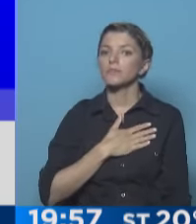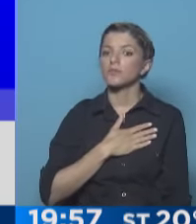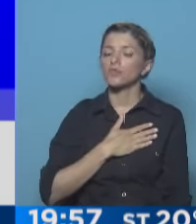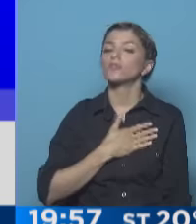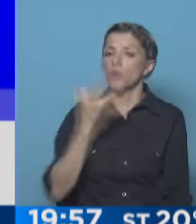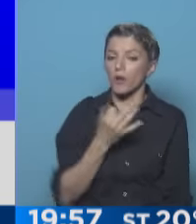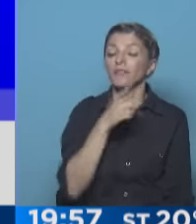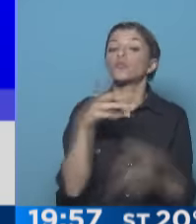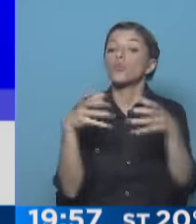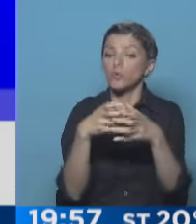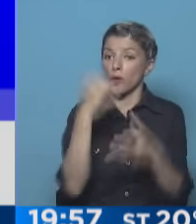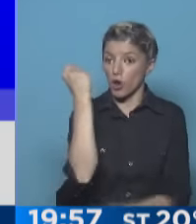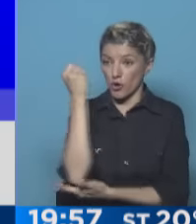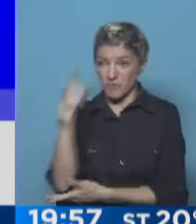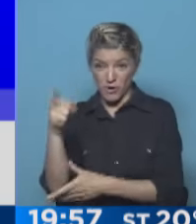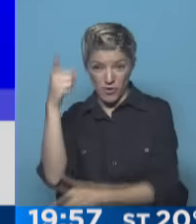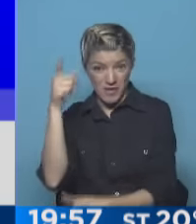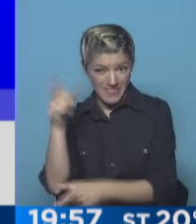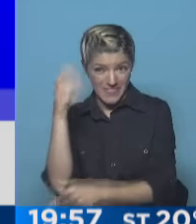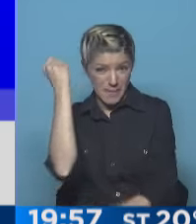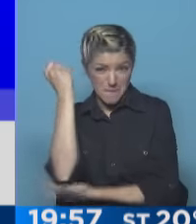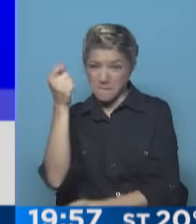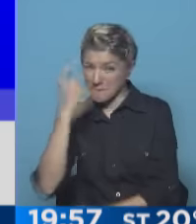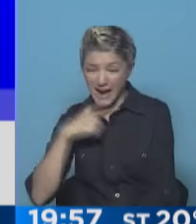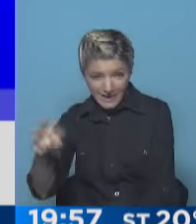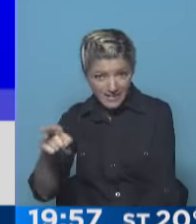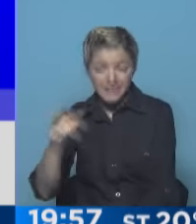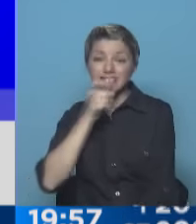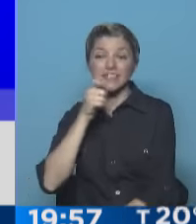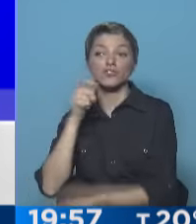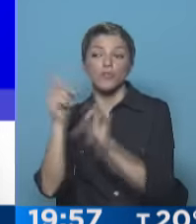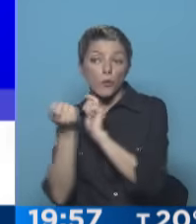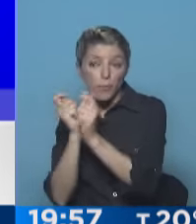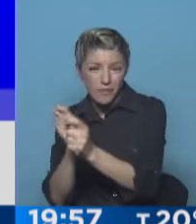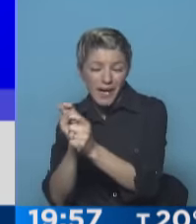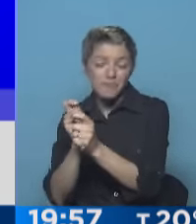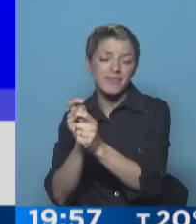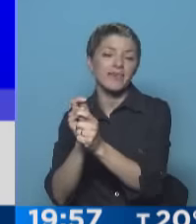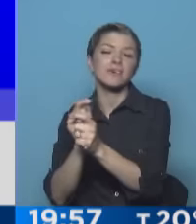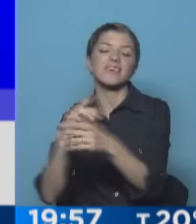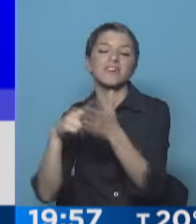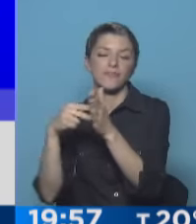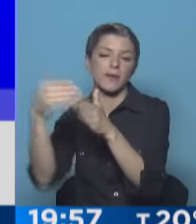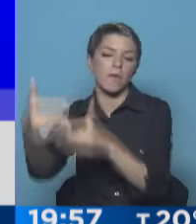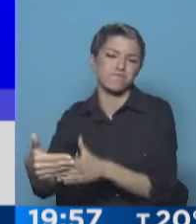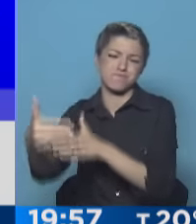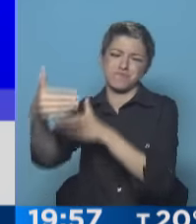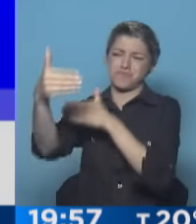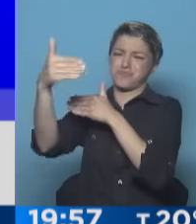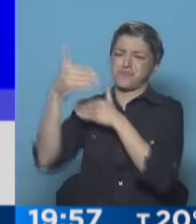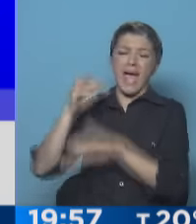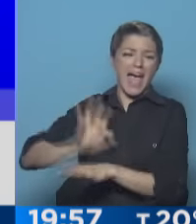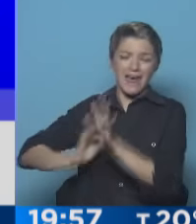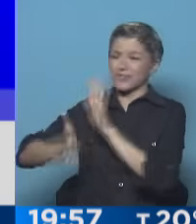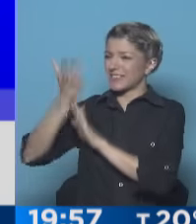manos de un equipo económico de macri serían volver desgraciadamente aquellos años en los cuales los trabajadores eh